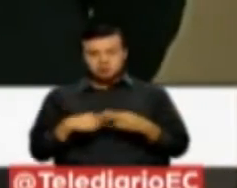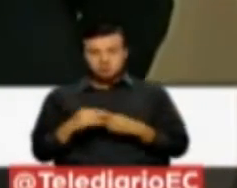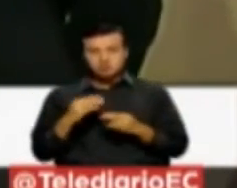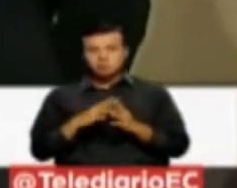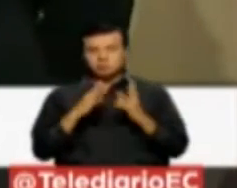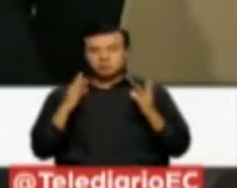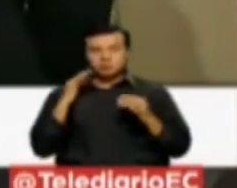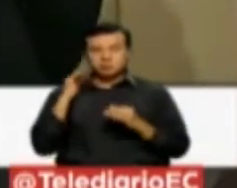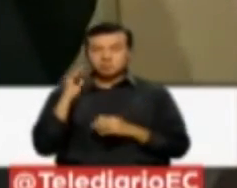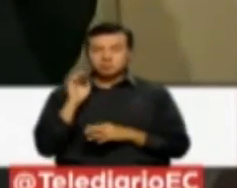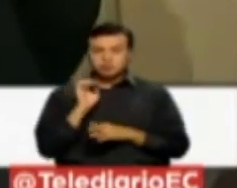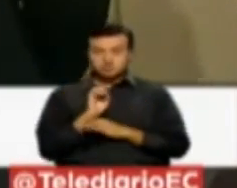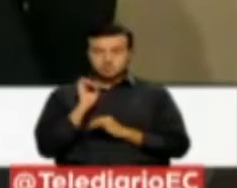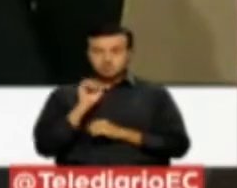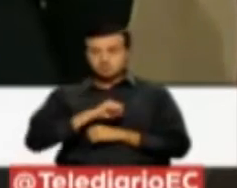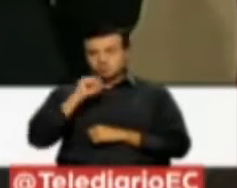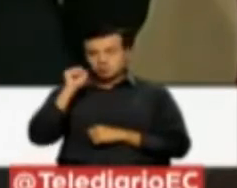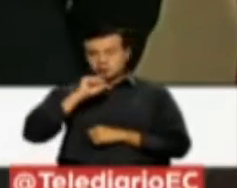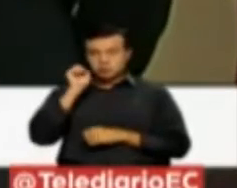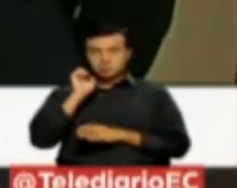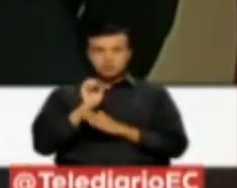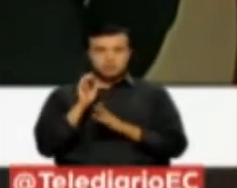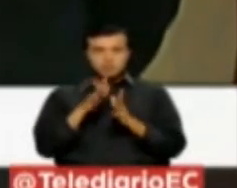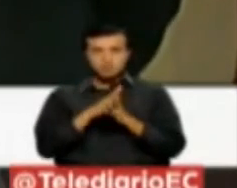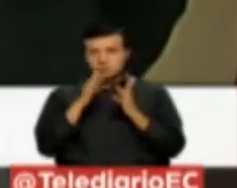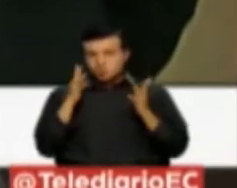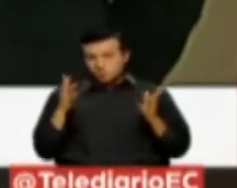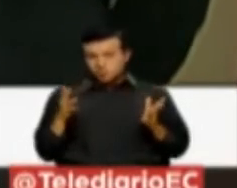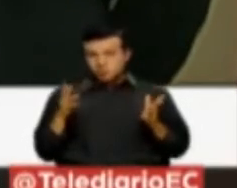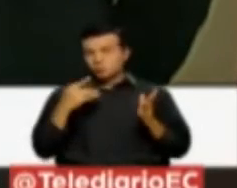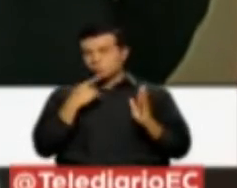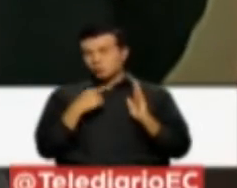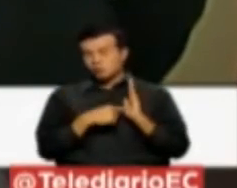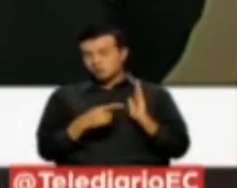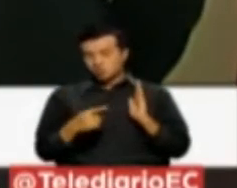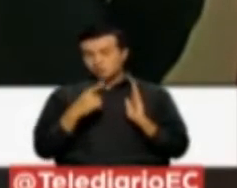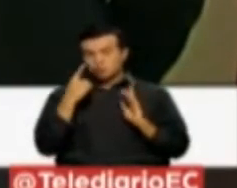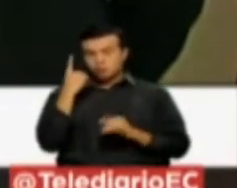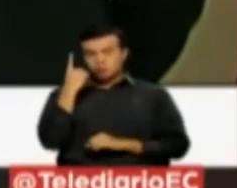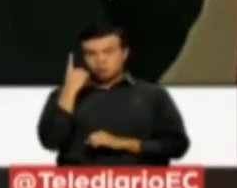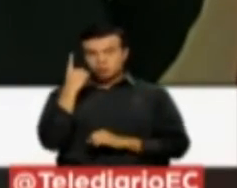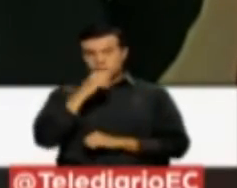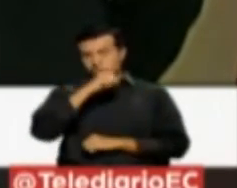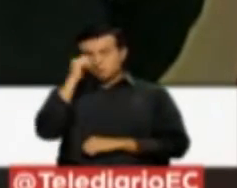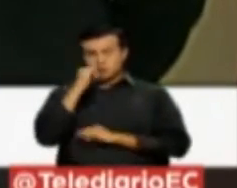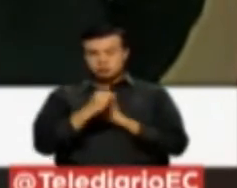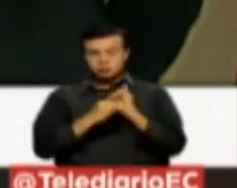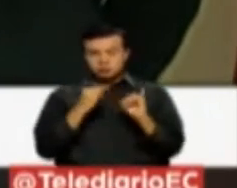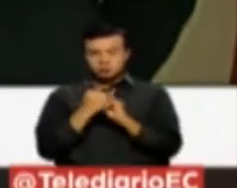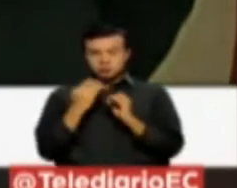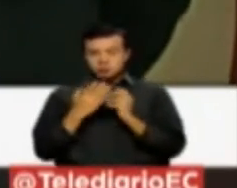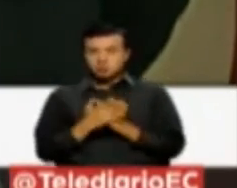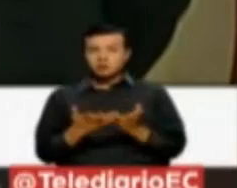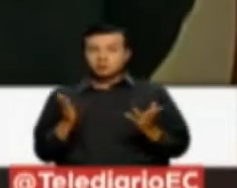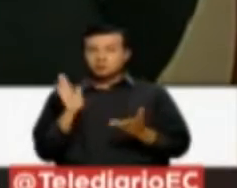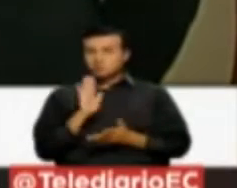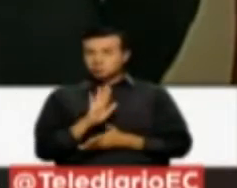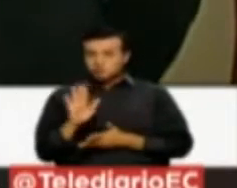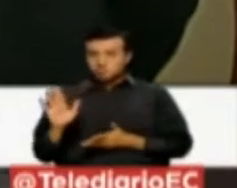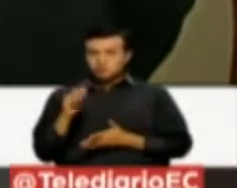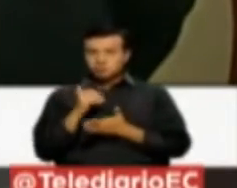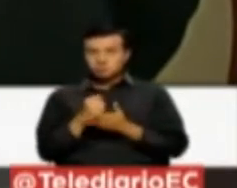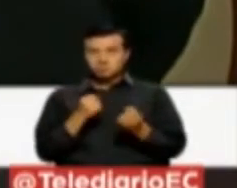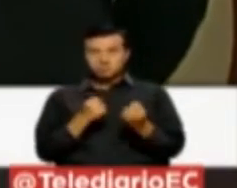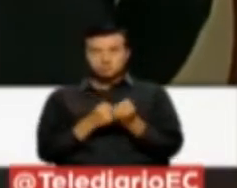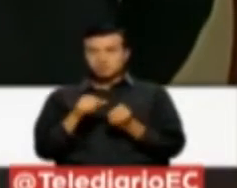ha llevado a nivel nacional, ganando varios premios, entre ellos uno internacional, y actualmente pues está